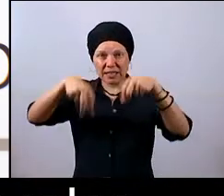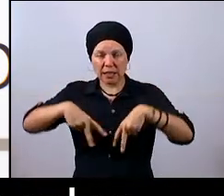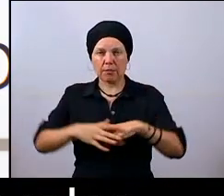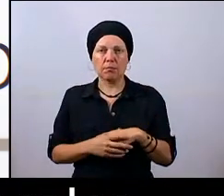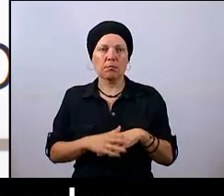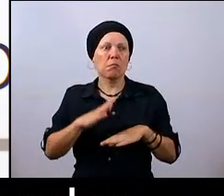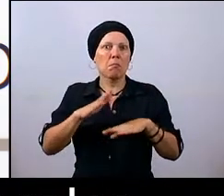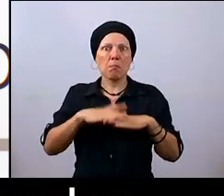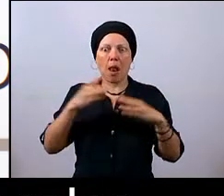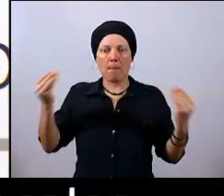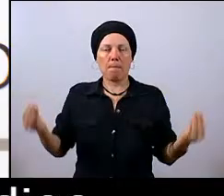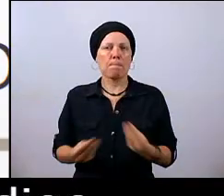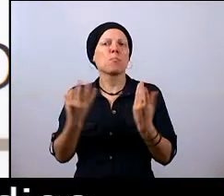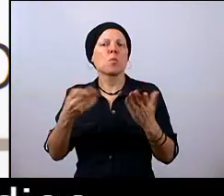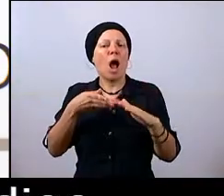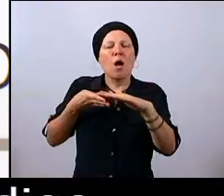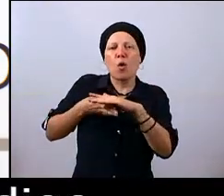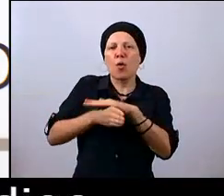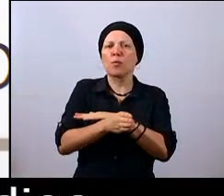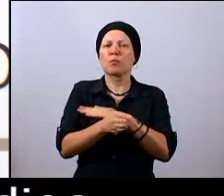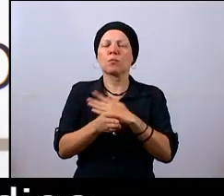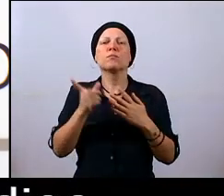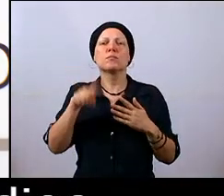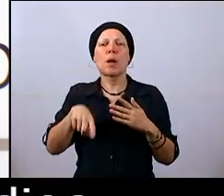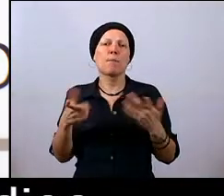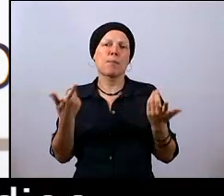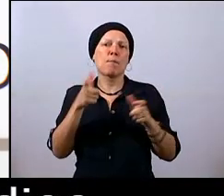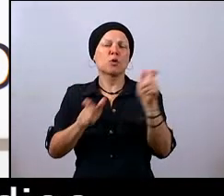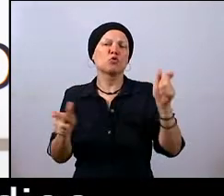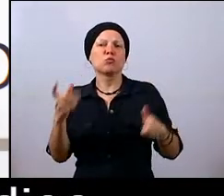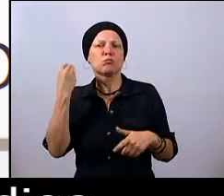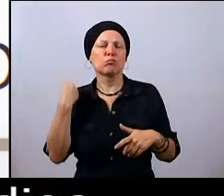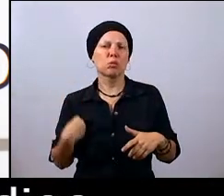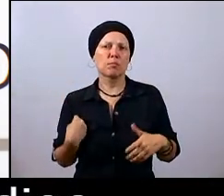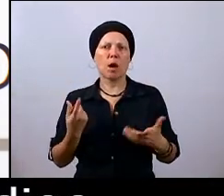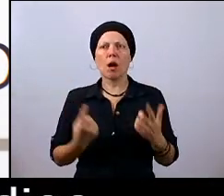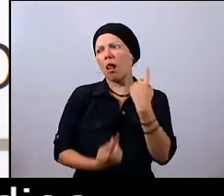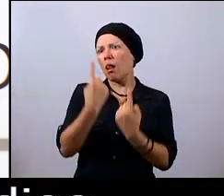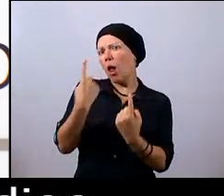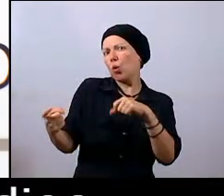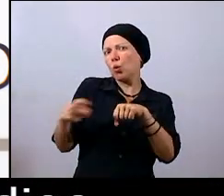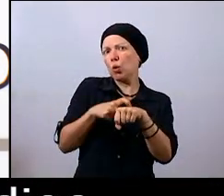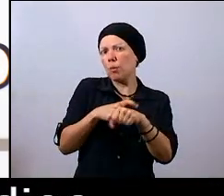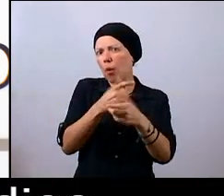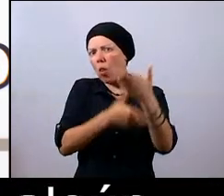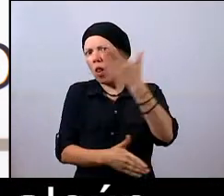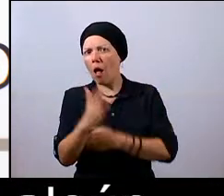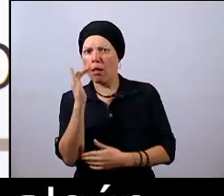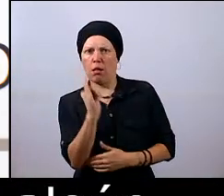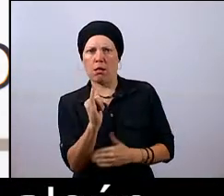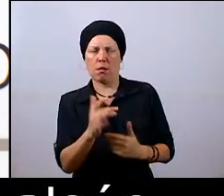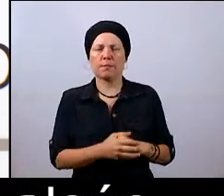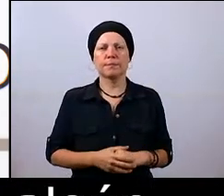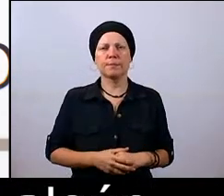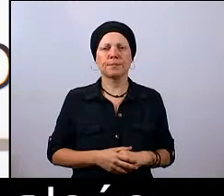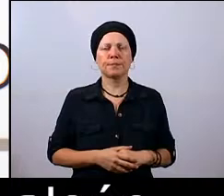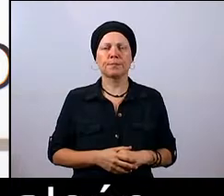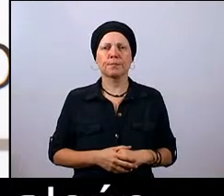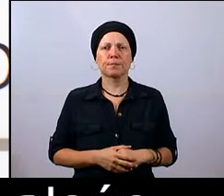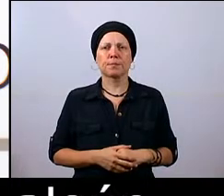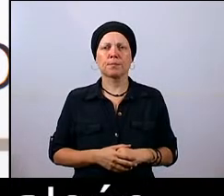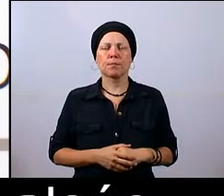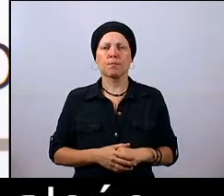para mejorar la accesibilidad de estas personas que padecen algún tipo de discapacidad. El plazo